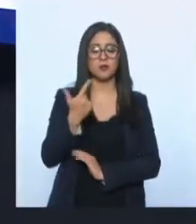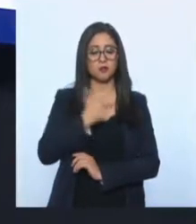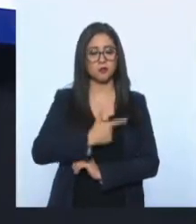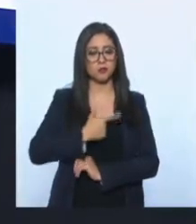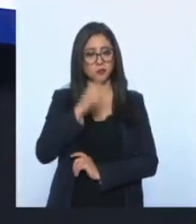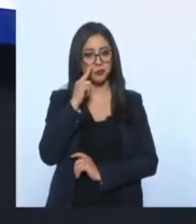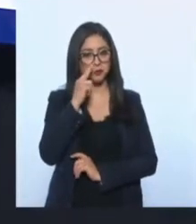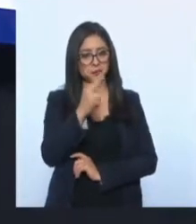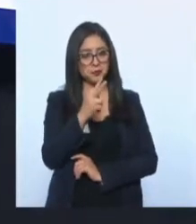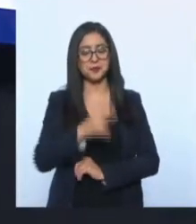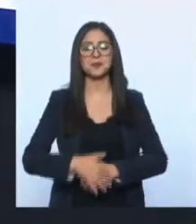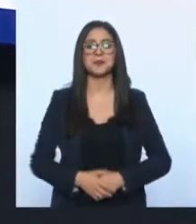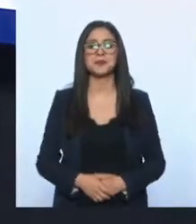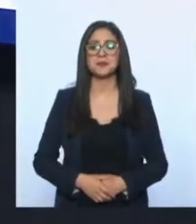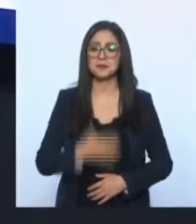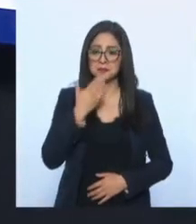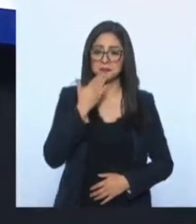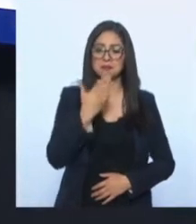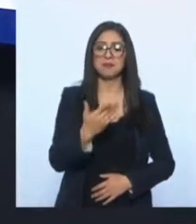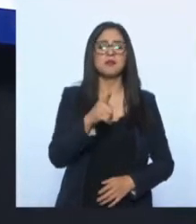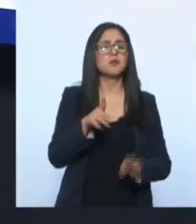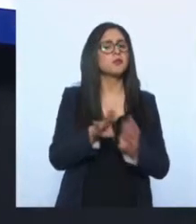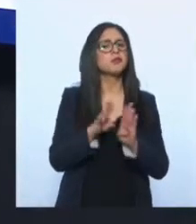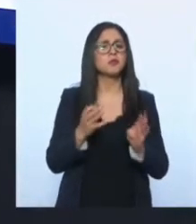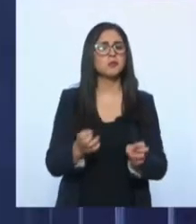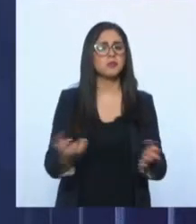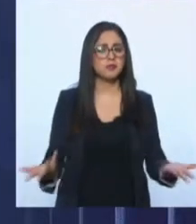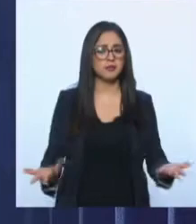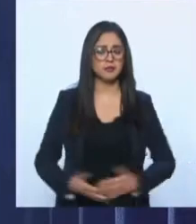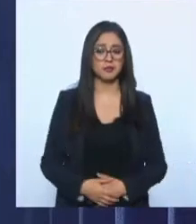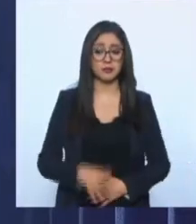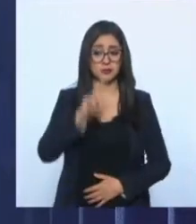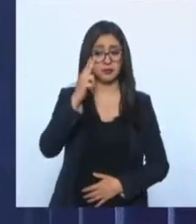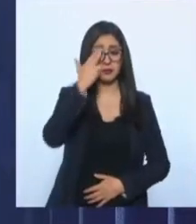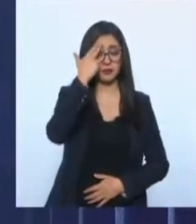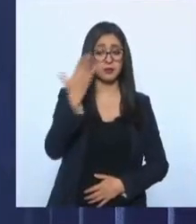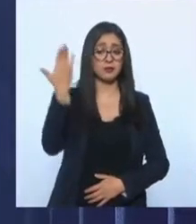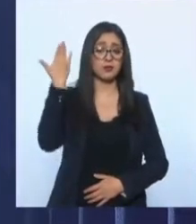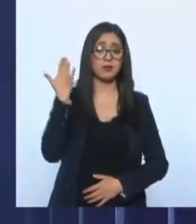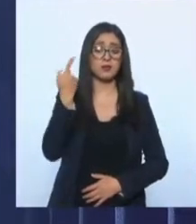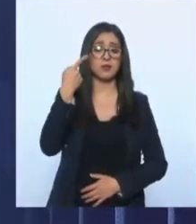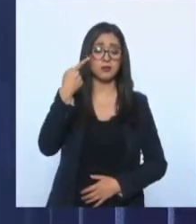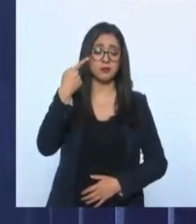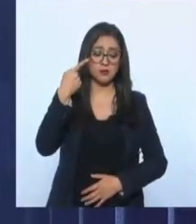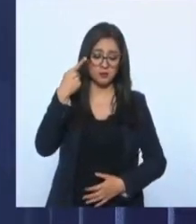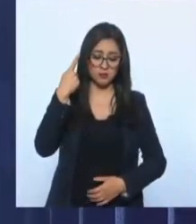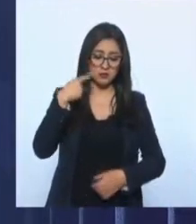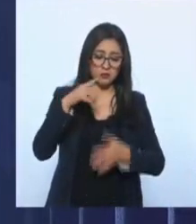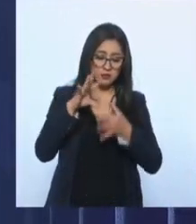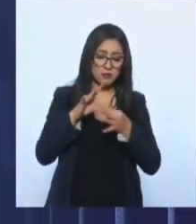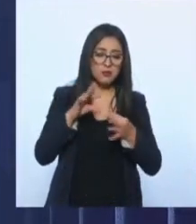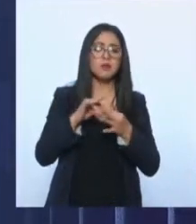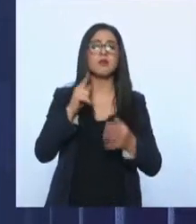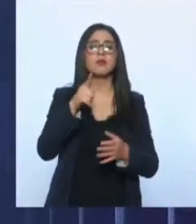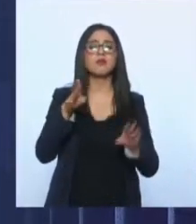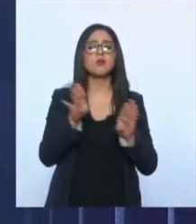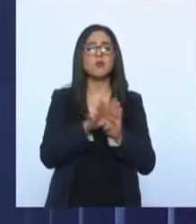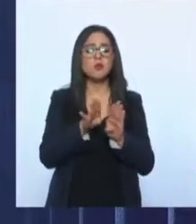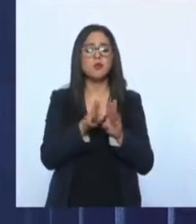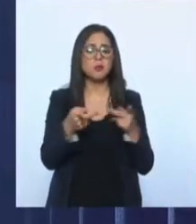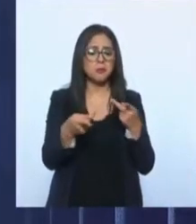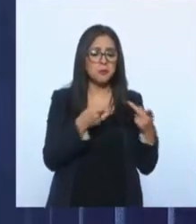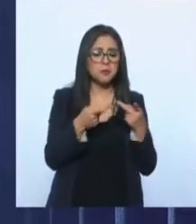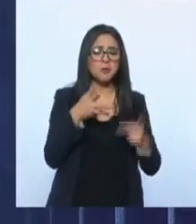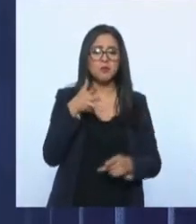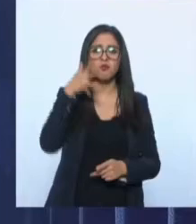Muy bien. ¿Cómo aquí. estás tú? Bien, aquí. Vámonos, la vez pasada nos quedamos contigo platicando de cómo planear la educación de nuestros